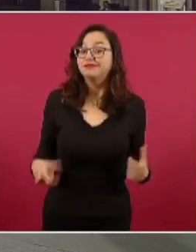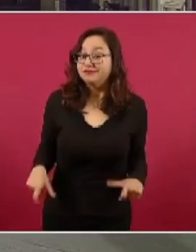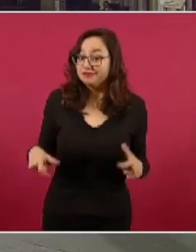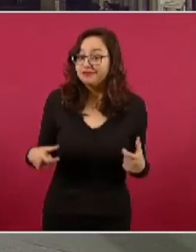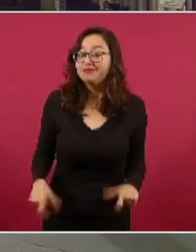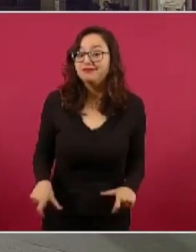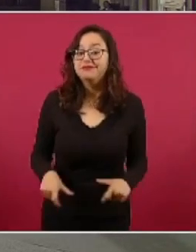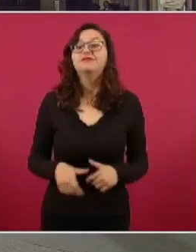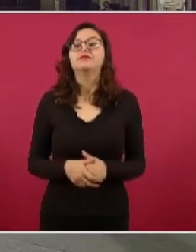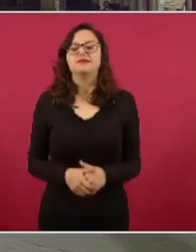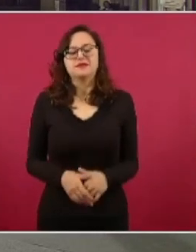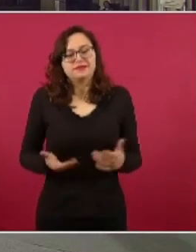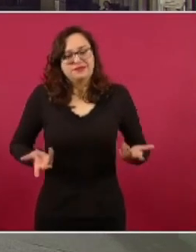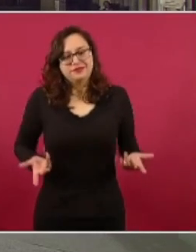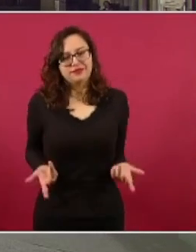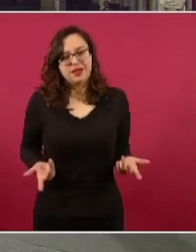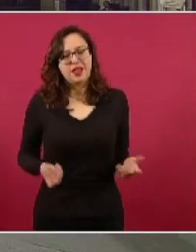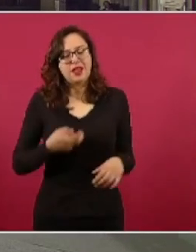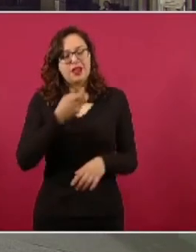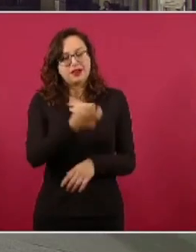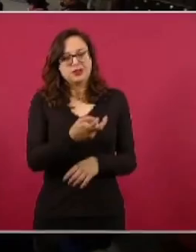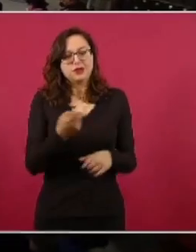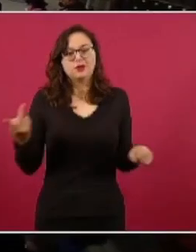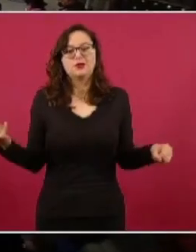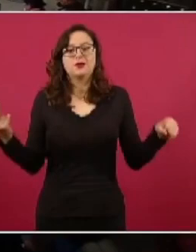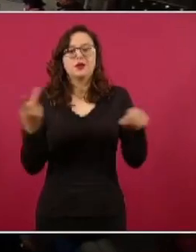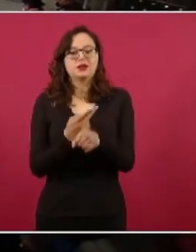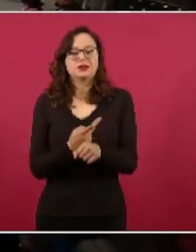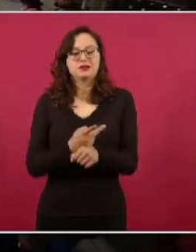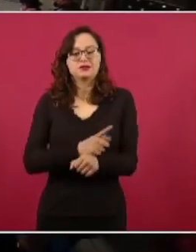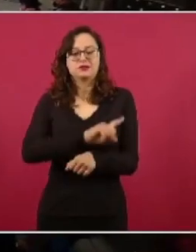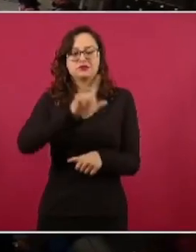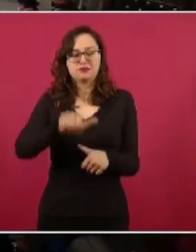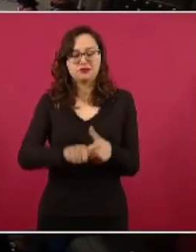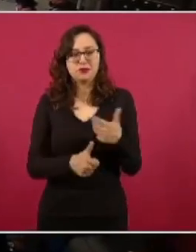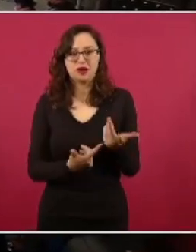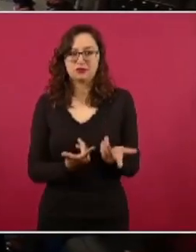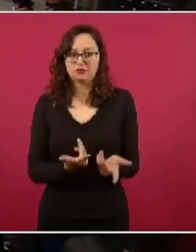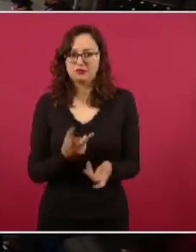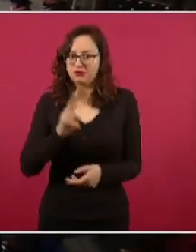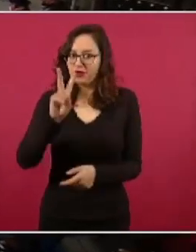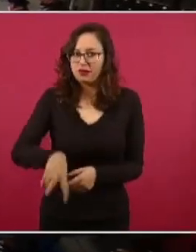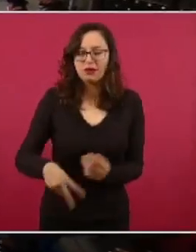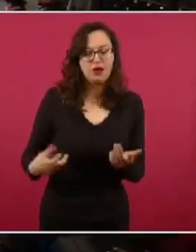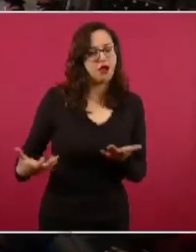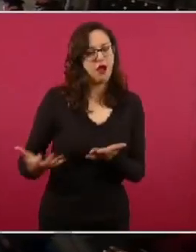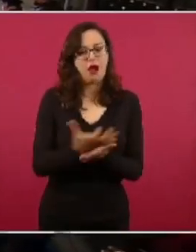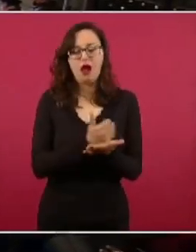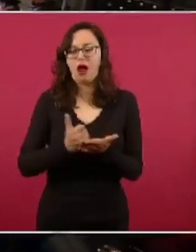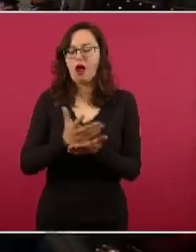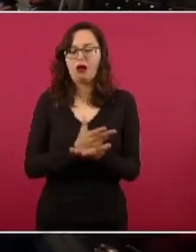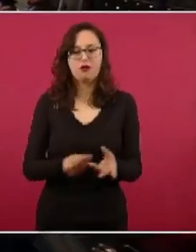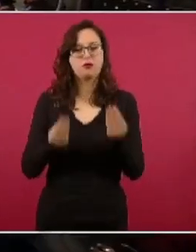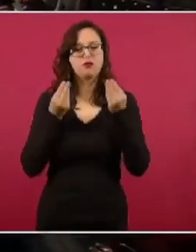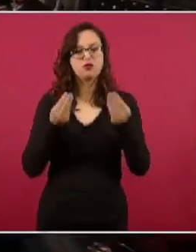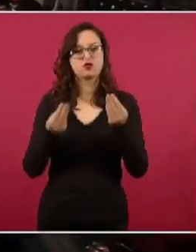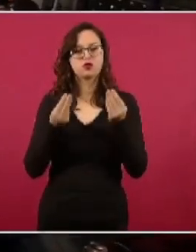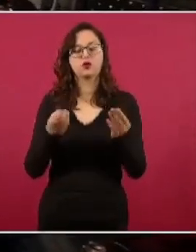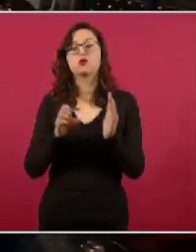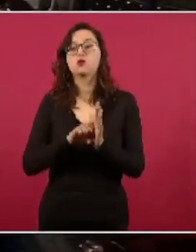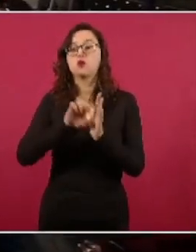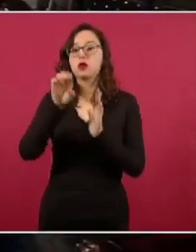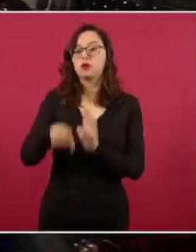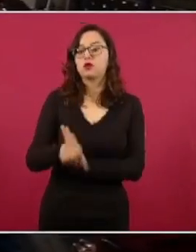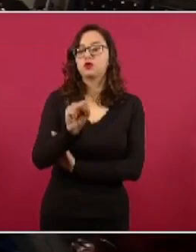económicos, y esto acaba que resultando en sueldos muy altos. Por ejemplo, los ministros de la Corte y